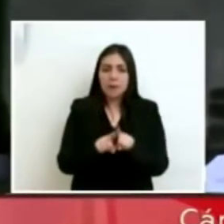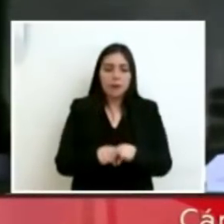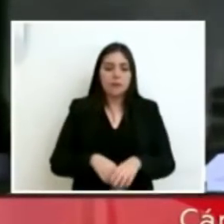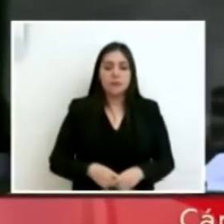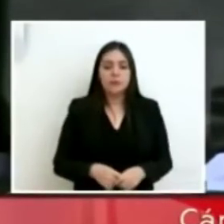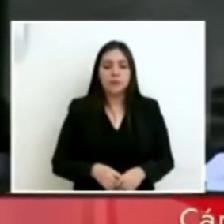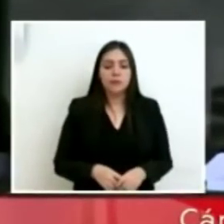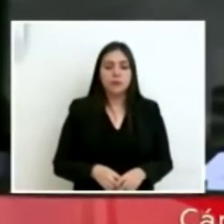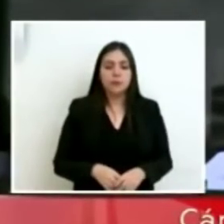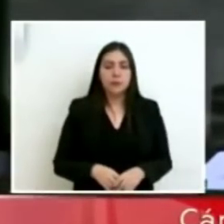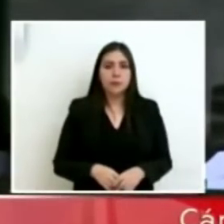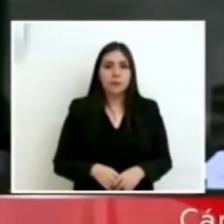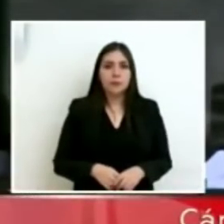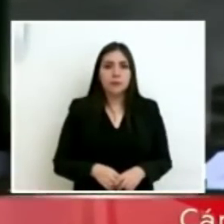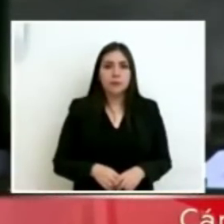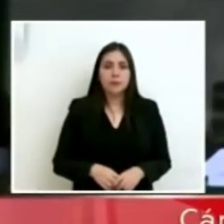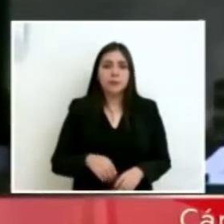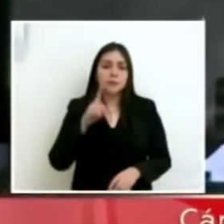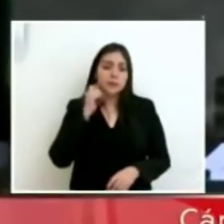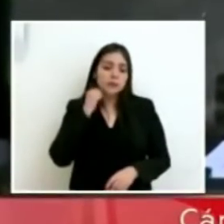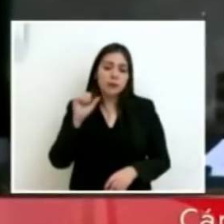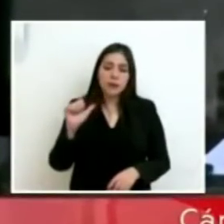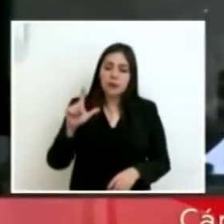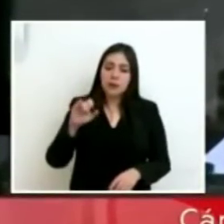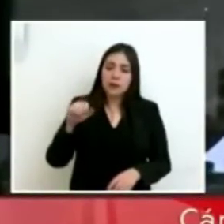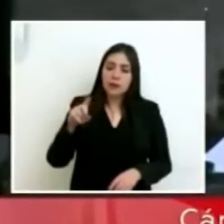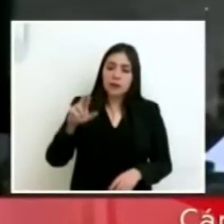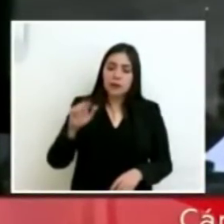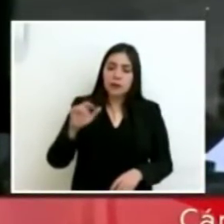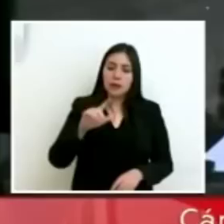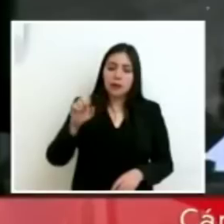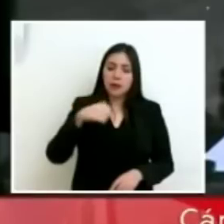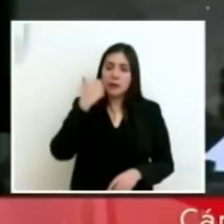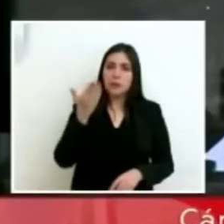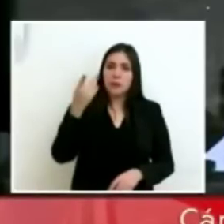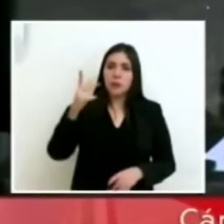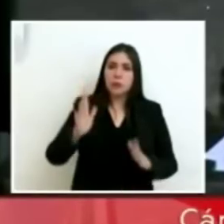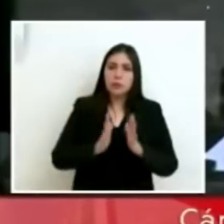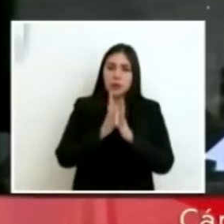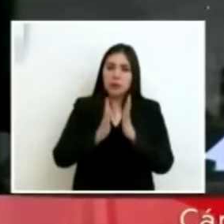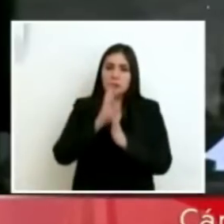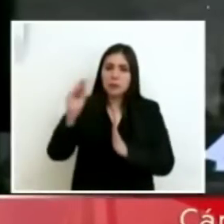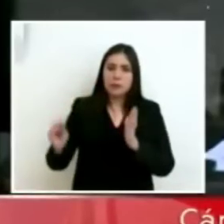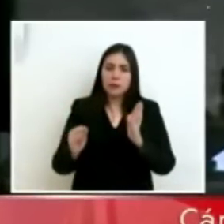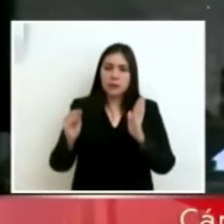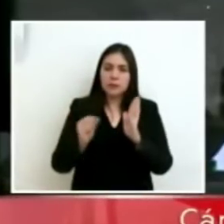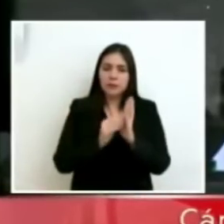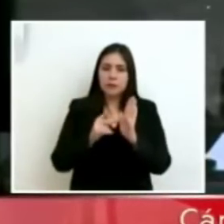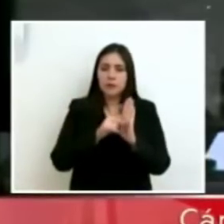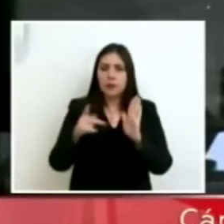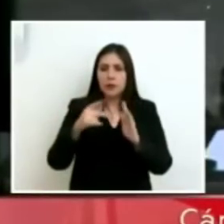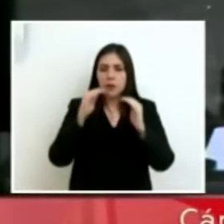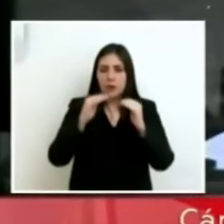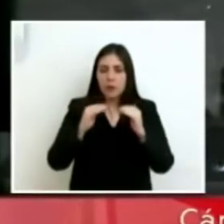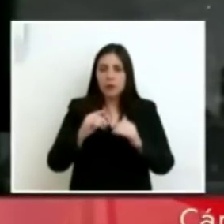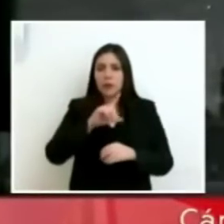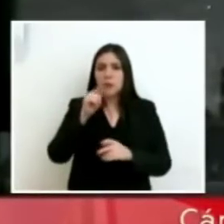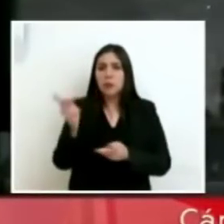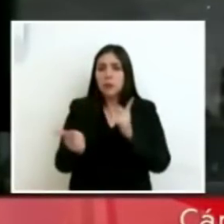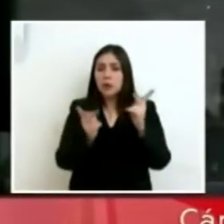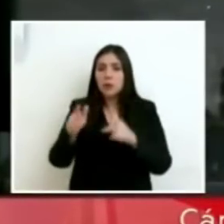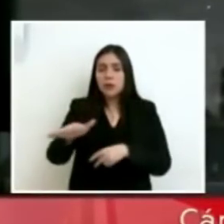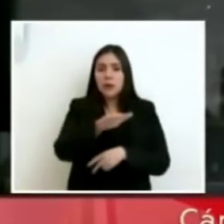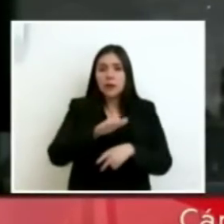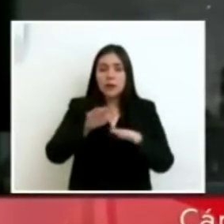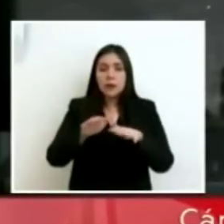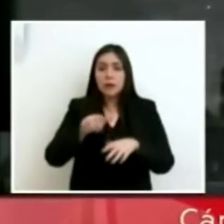términos. La senadora Alejandra Barrales Magdaleno ha solicitado que su intervención se integre al diario de los debates y que se consulte